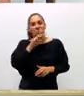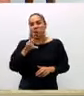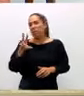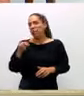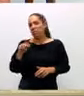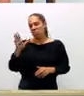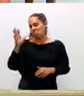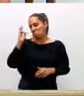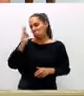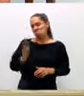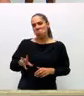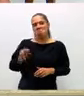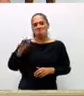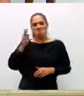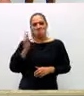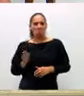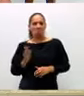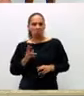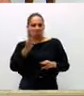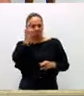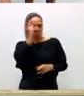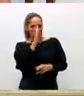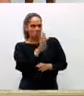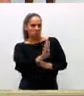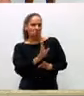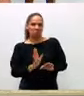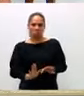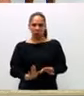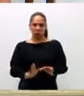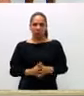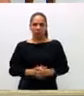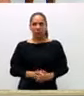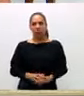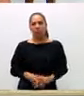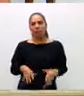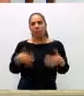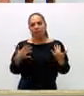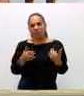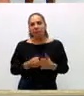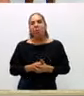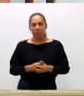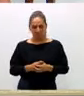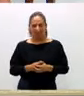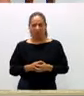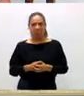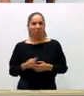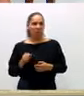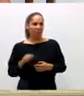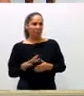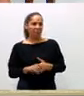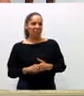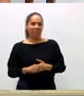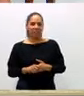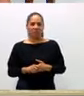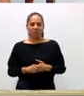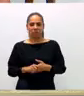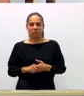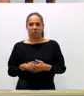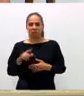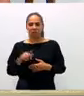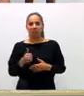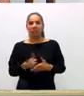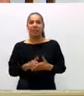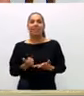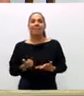Muy bien, otra vez voy a comentar el comentario y la pregunta. En el comentario